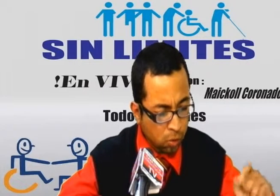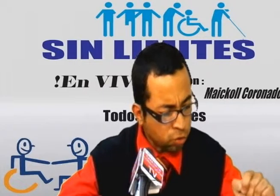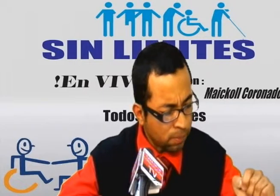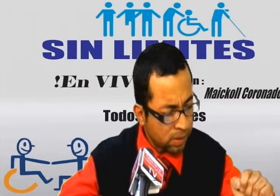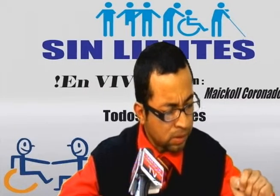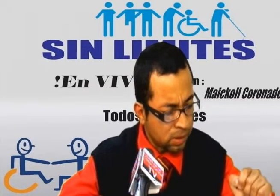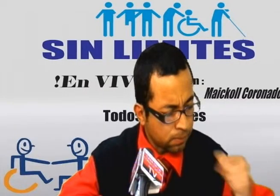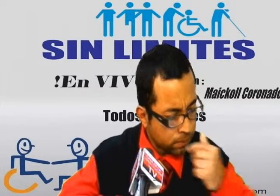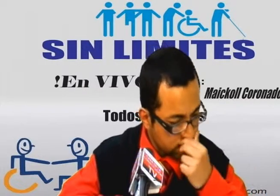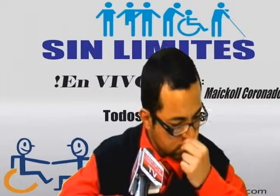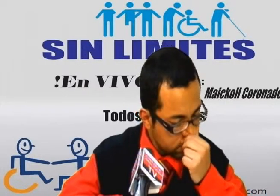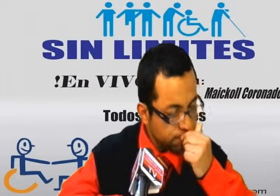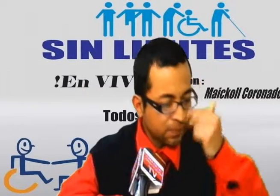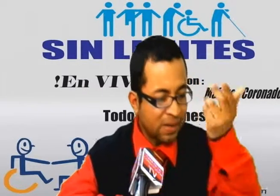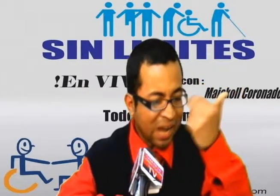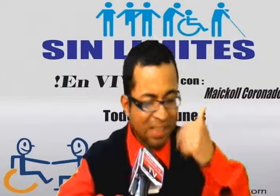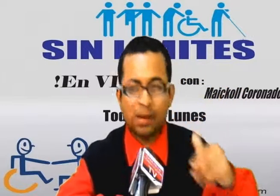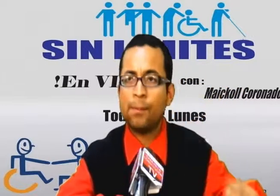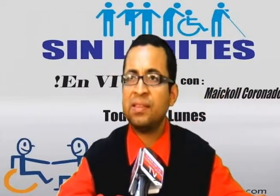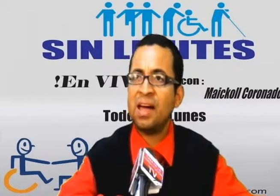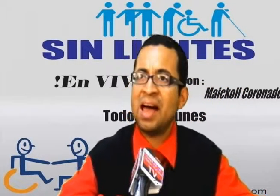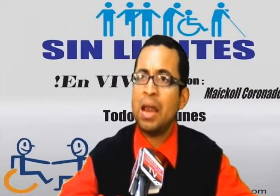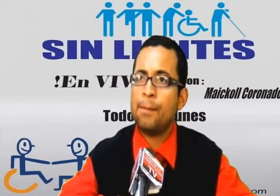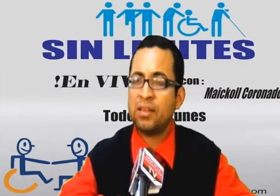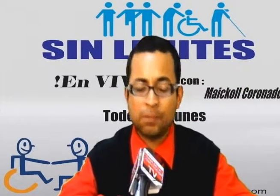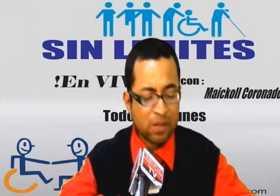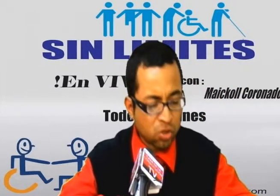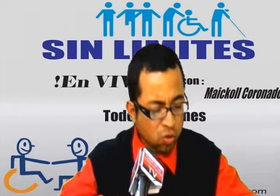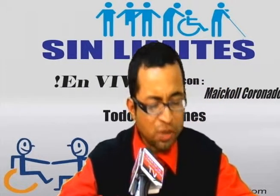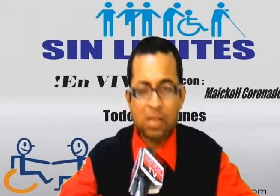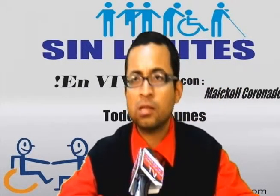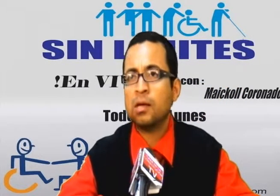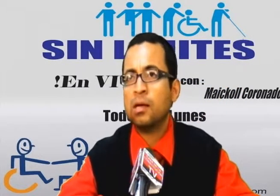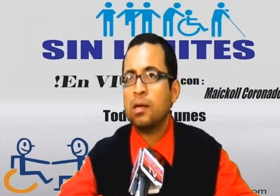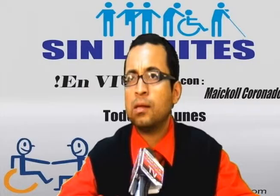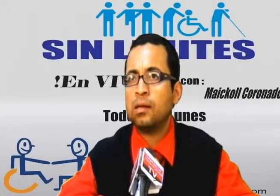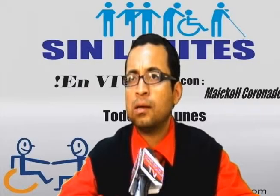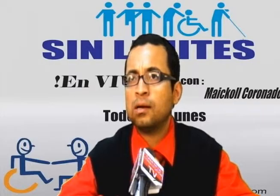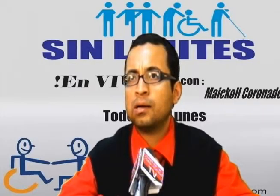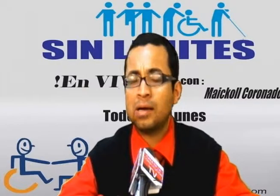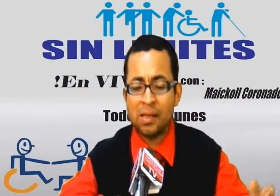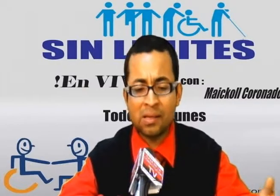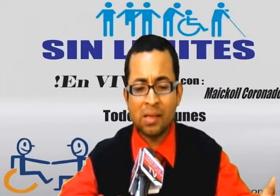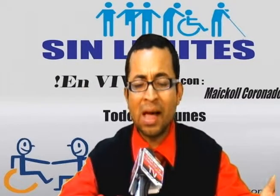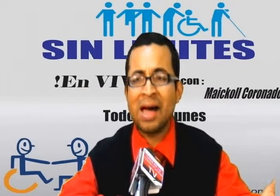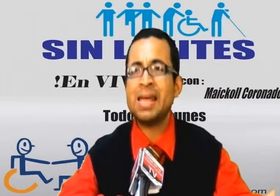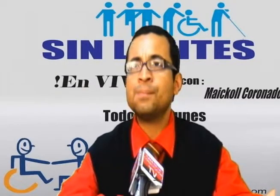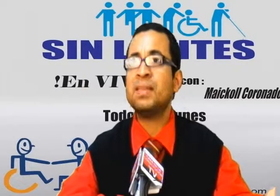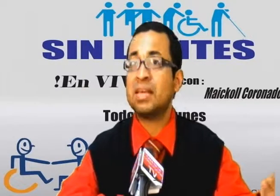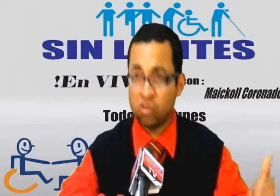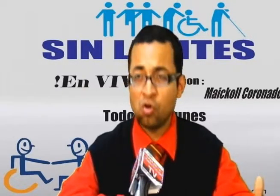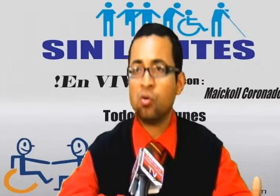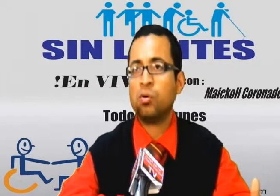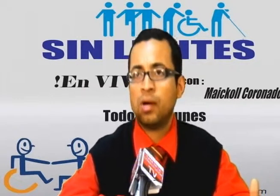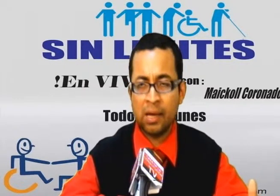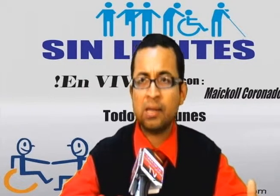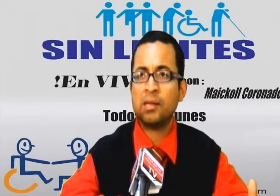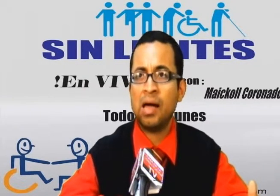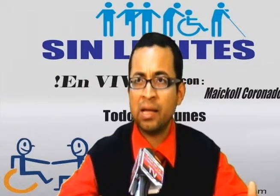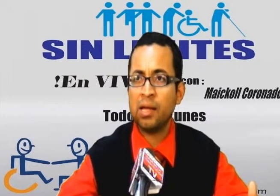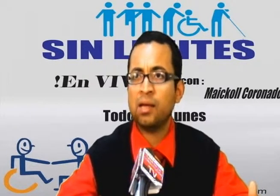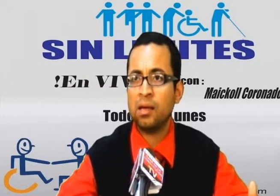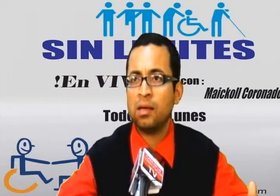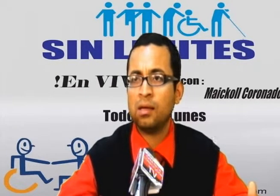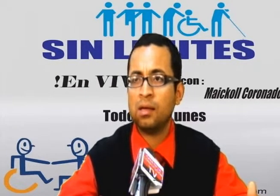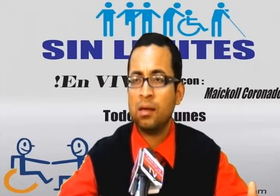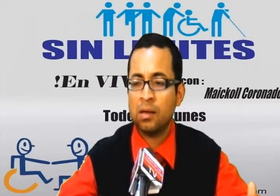donde justamente gracias realmente a la participación de las, gracias a la invitación,